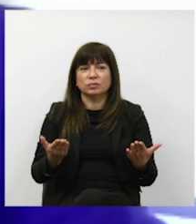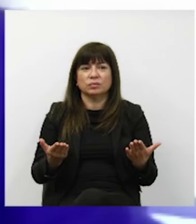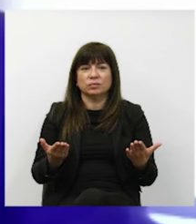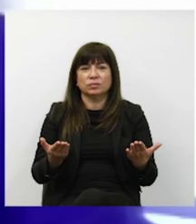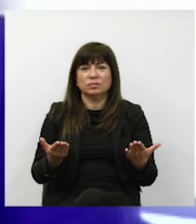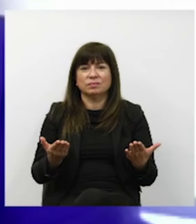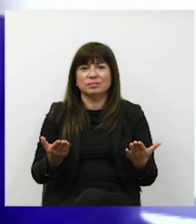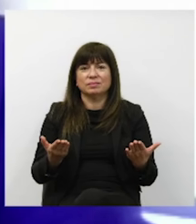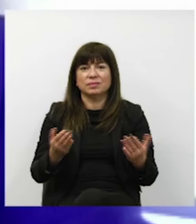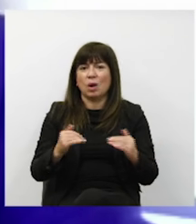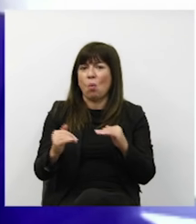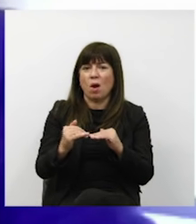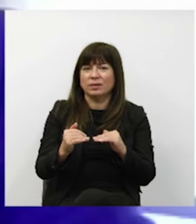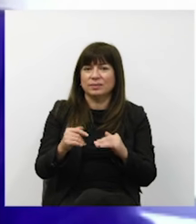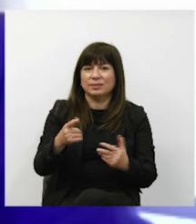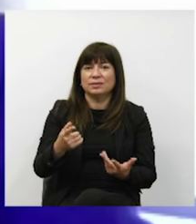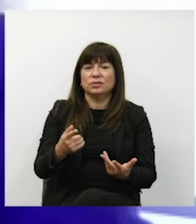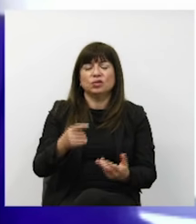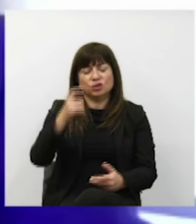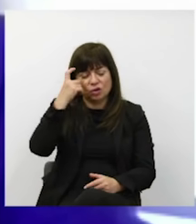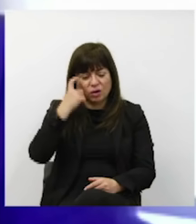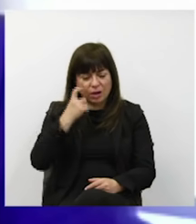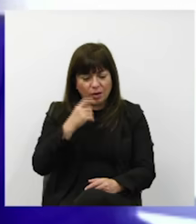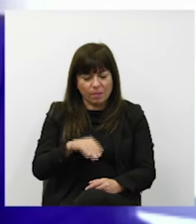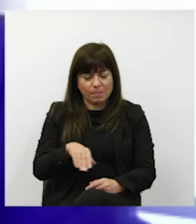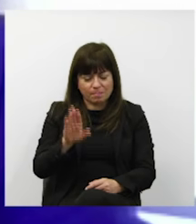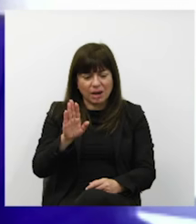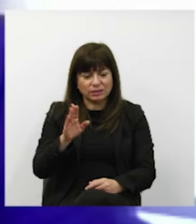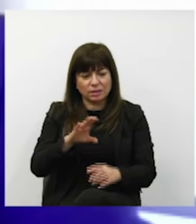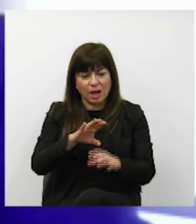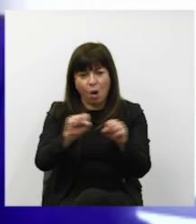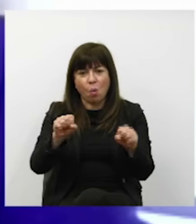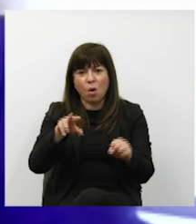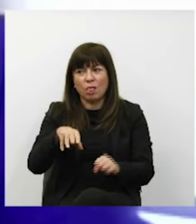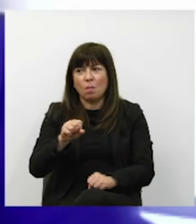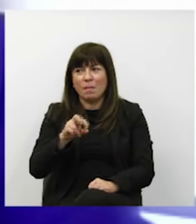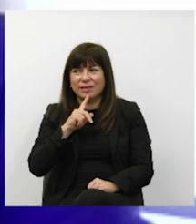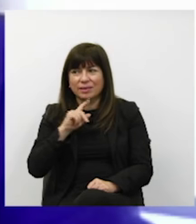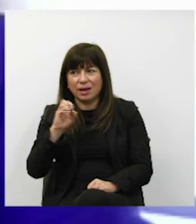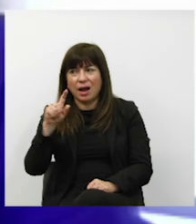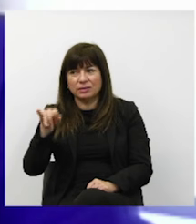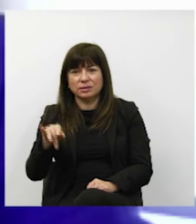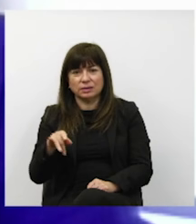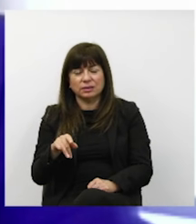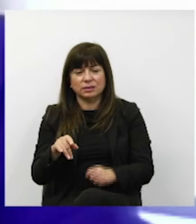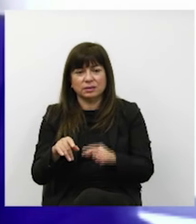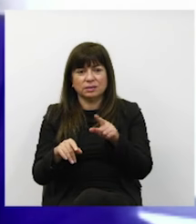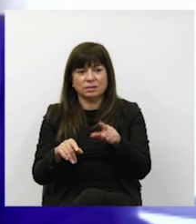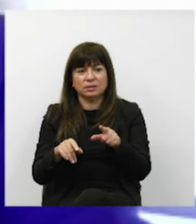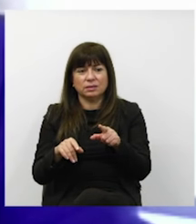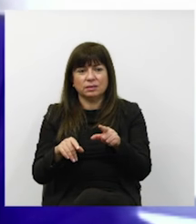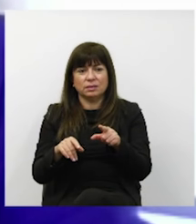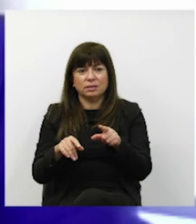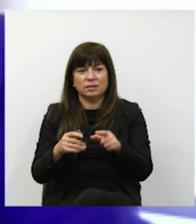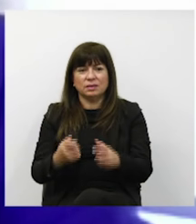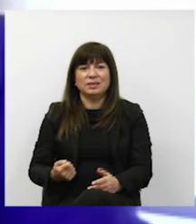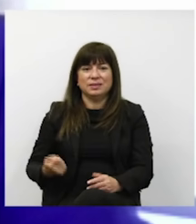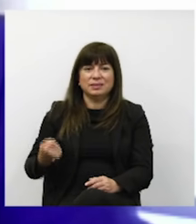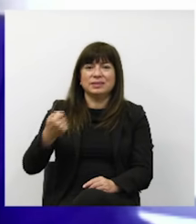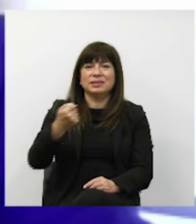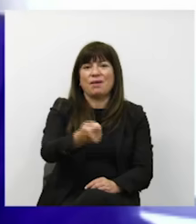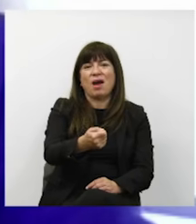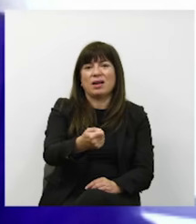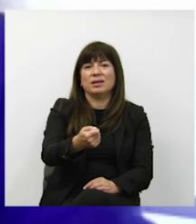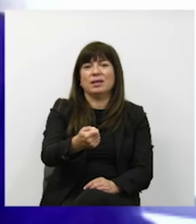eso. Soy mucho más partidario, y en eso estoy de acuerdo con Matías, de llevar ingresos directamente a la